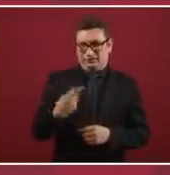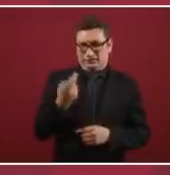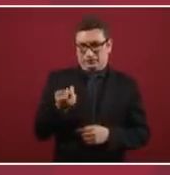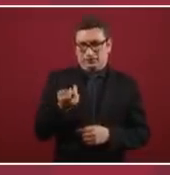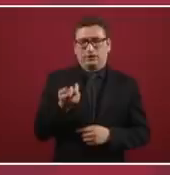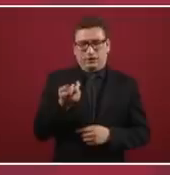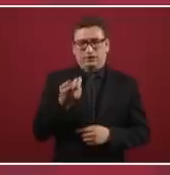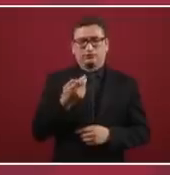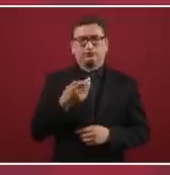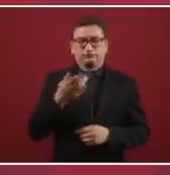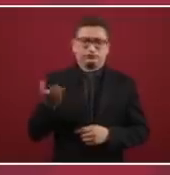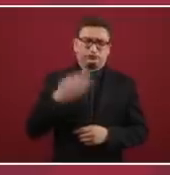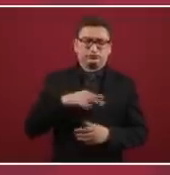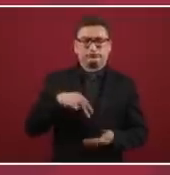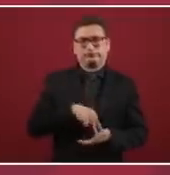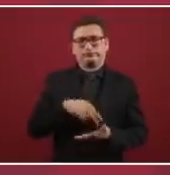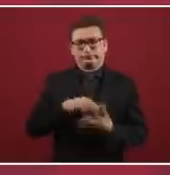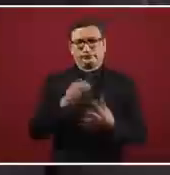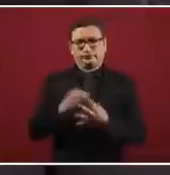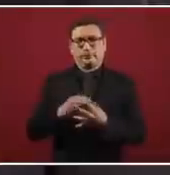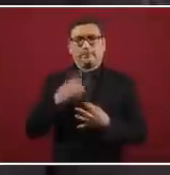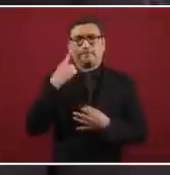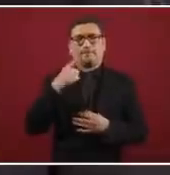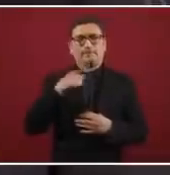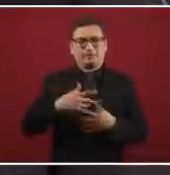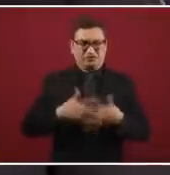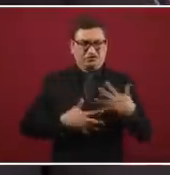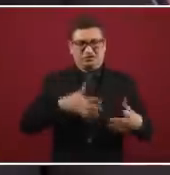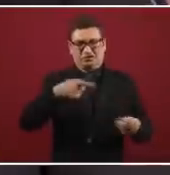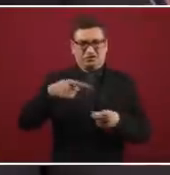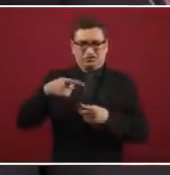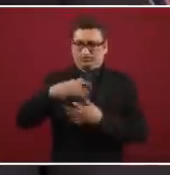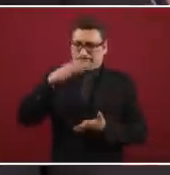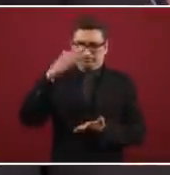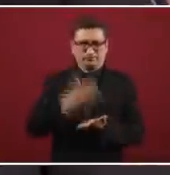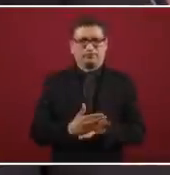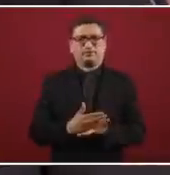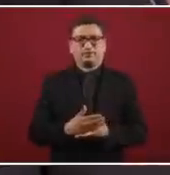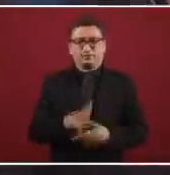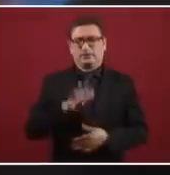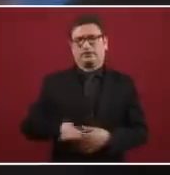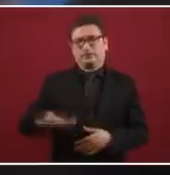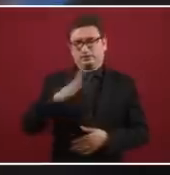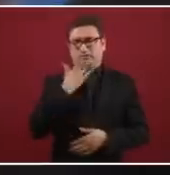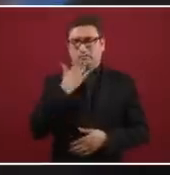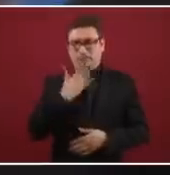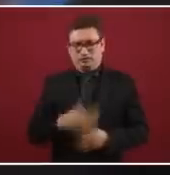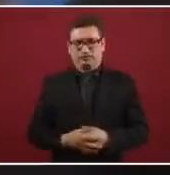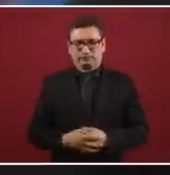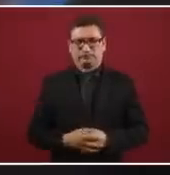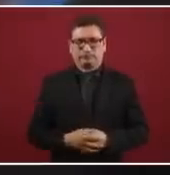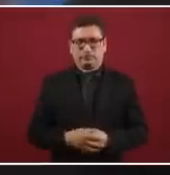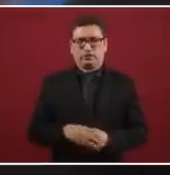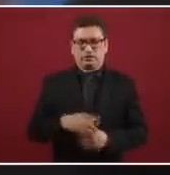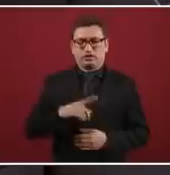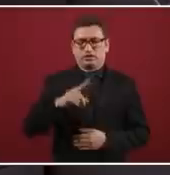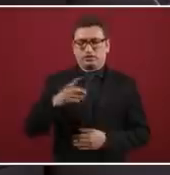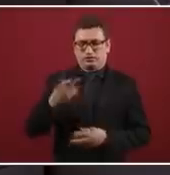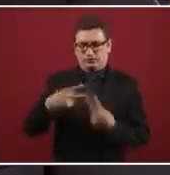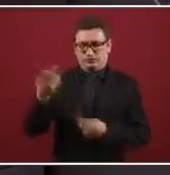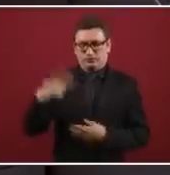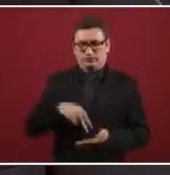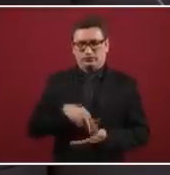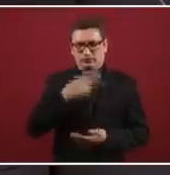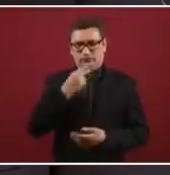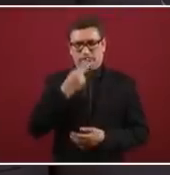para frenar esta ola de violencia, ¿no?, en Sonora? Vamos a pedirle a él